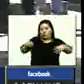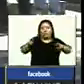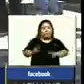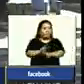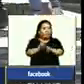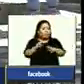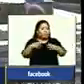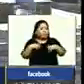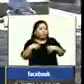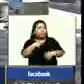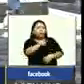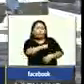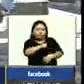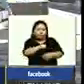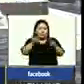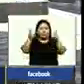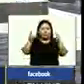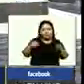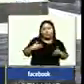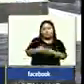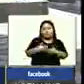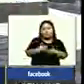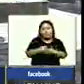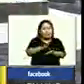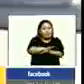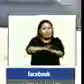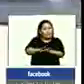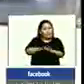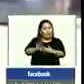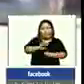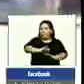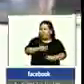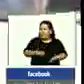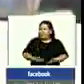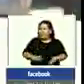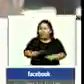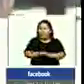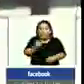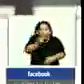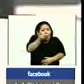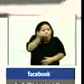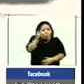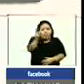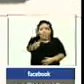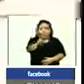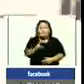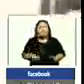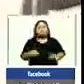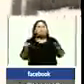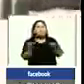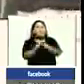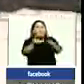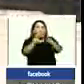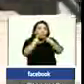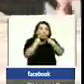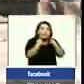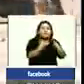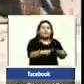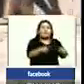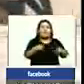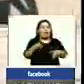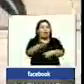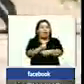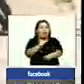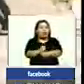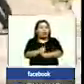sexualidad responsable, sana de enfermedades, libre de embarazos a temprana edad y sobre todo a denunciar casos de